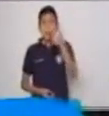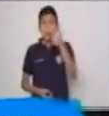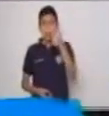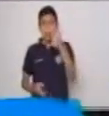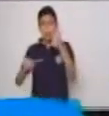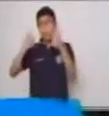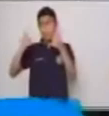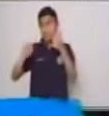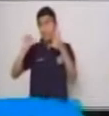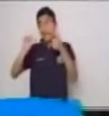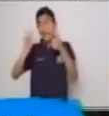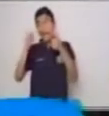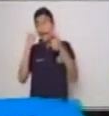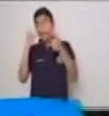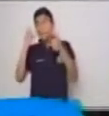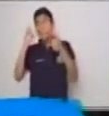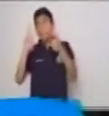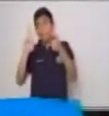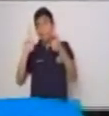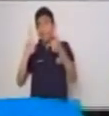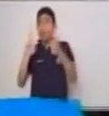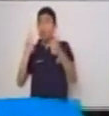tenían tres manzanas.